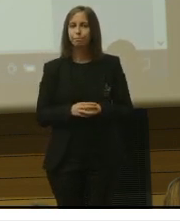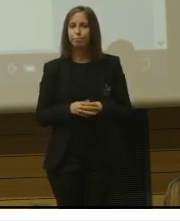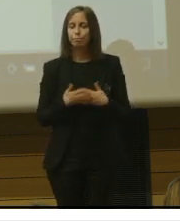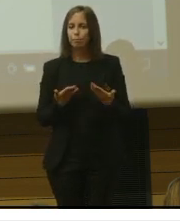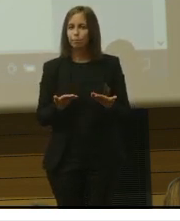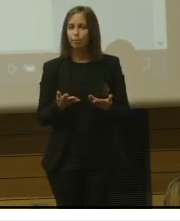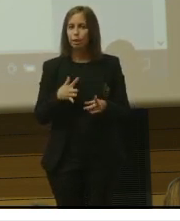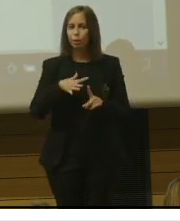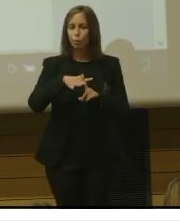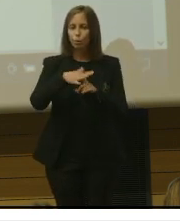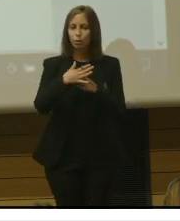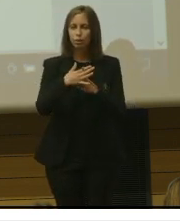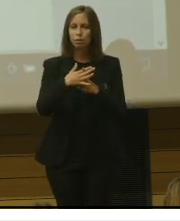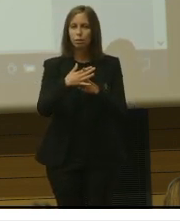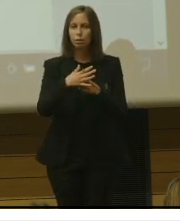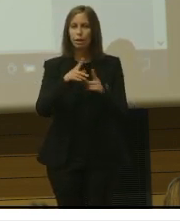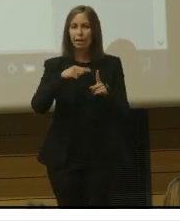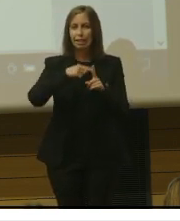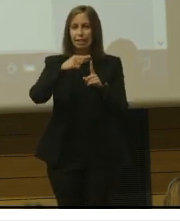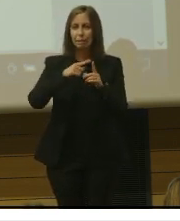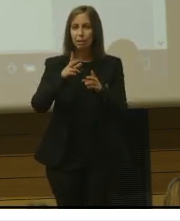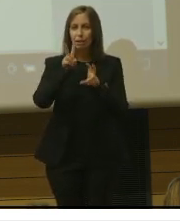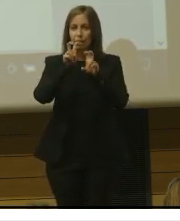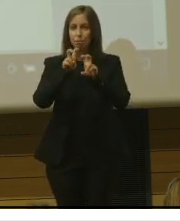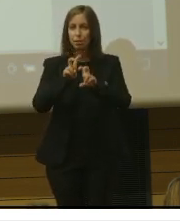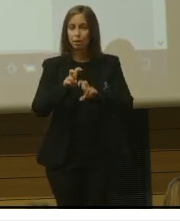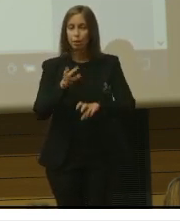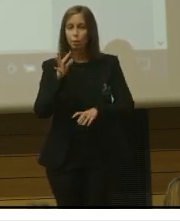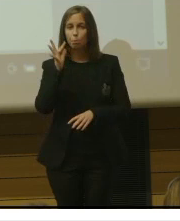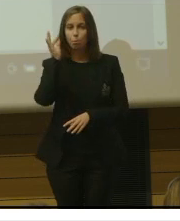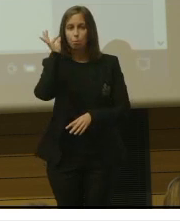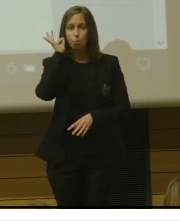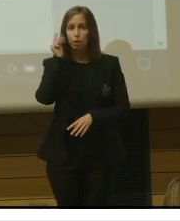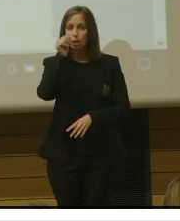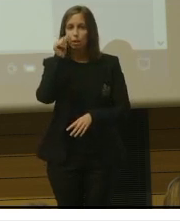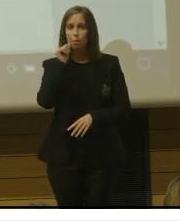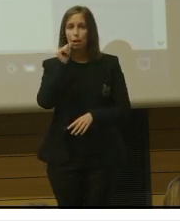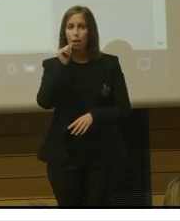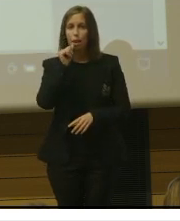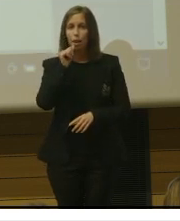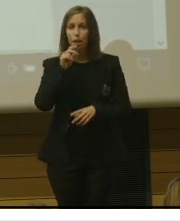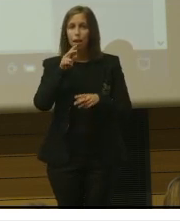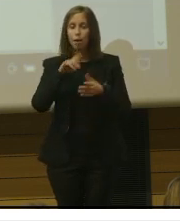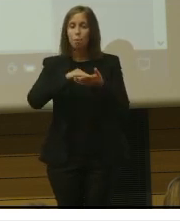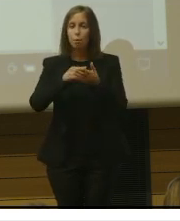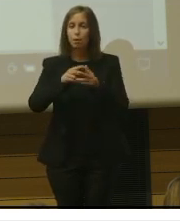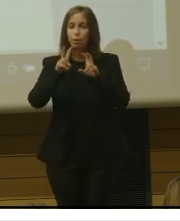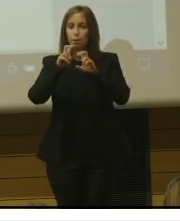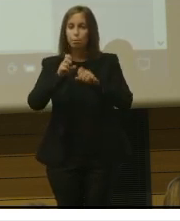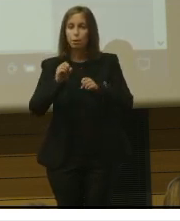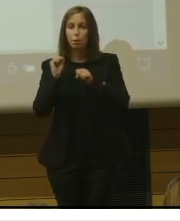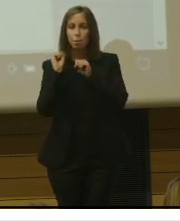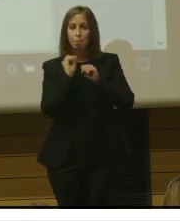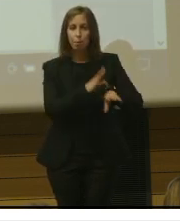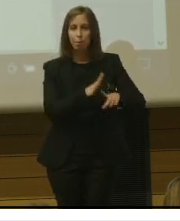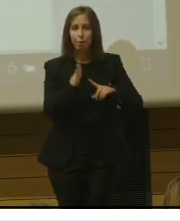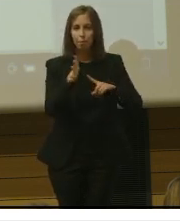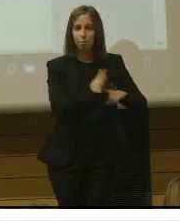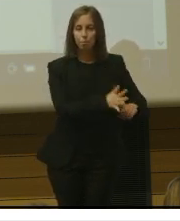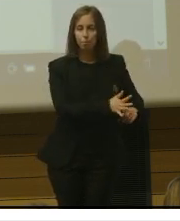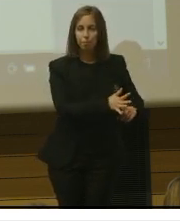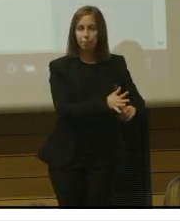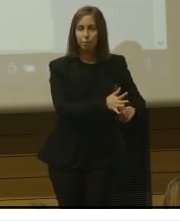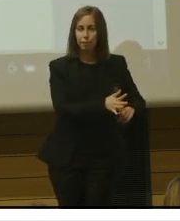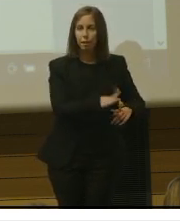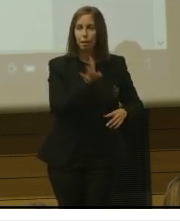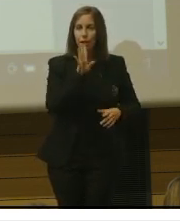un contexto en el que a nivel de investigación muchas veces las mujeres embarazadas son excluidas de los proyectos de investigación en los que se pone